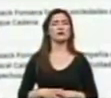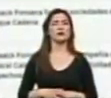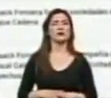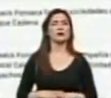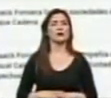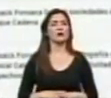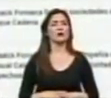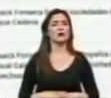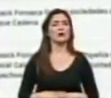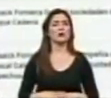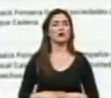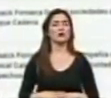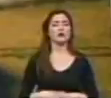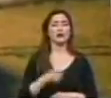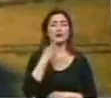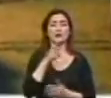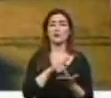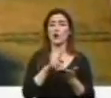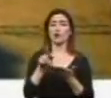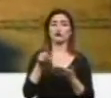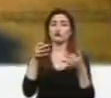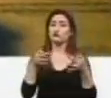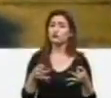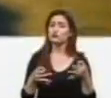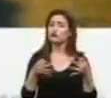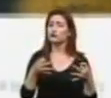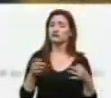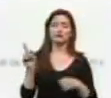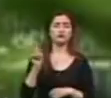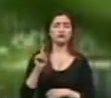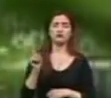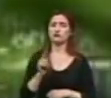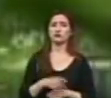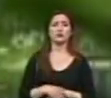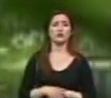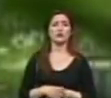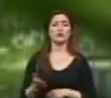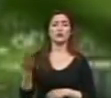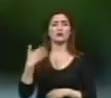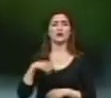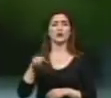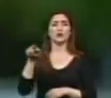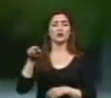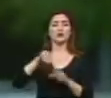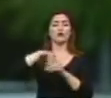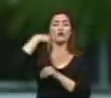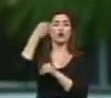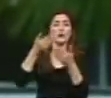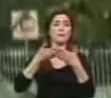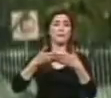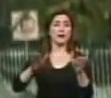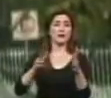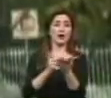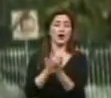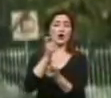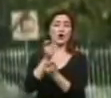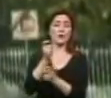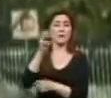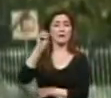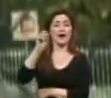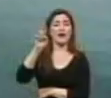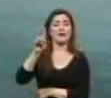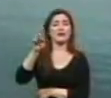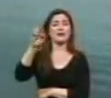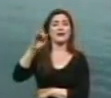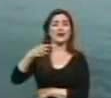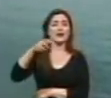les pagó el justo precio. La compra-venta se habría ejecutado a través de la offshore que Chiriboga constituyó en Panamá, Madrigal Corp,